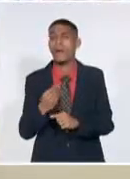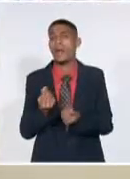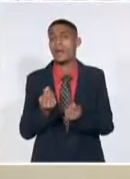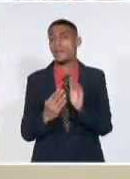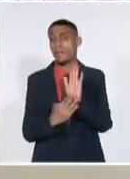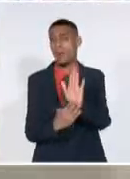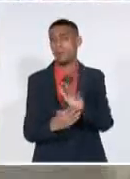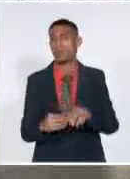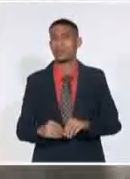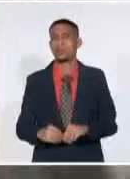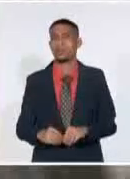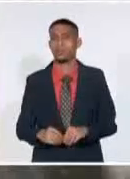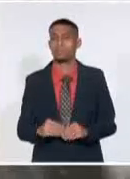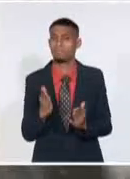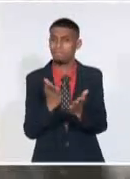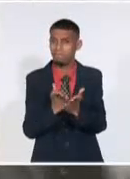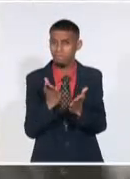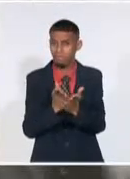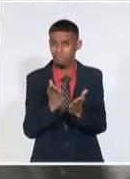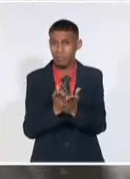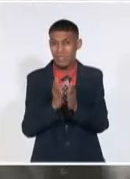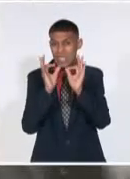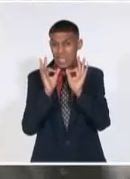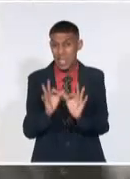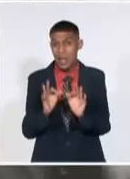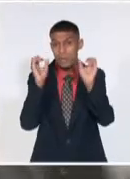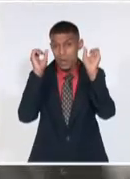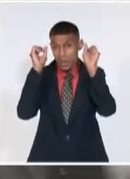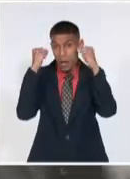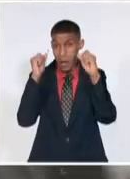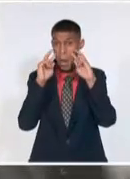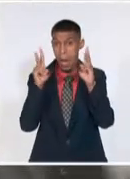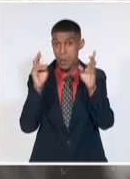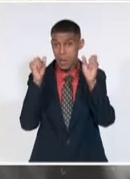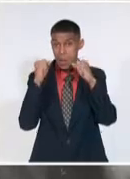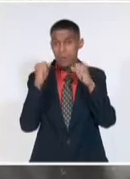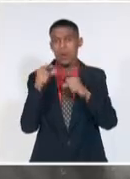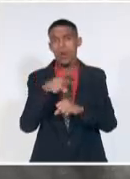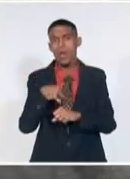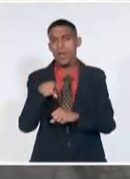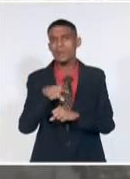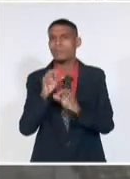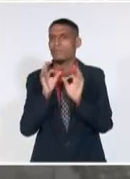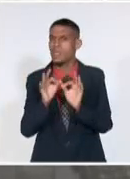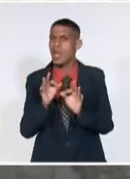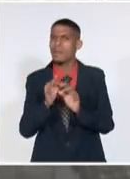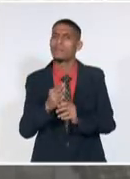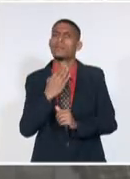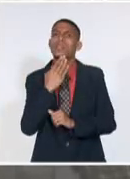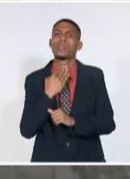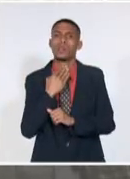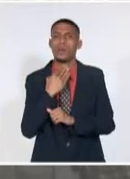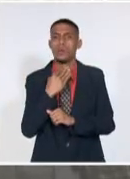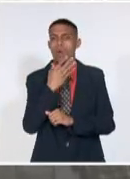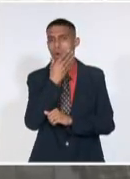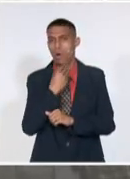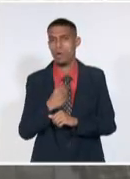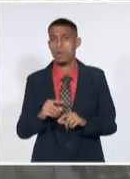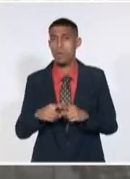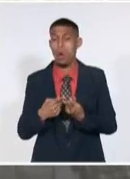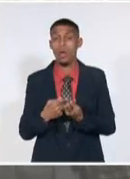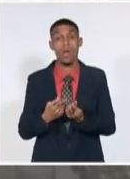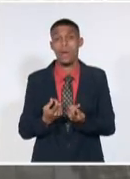Estudiar siempre a Camilo es algo que motiva a los investigadores y también a los jóvenes, sobre todo porque estamos hablando de una